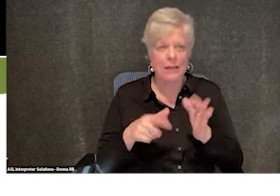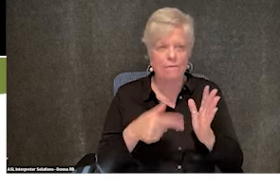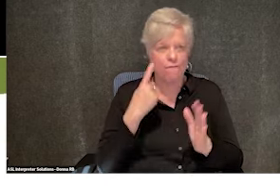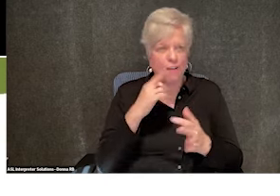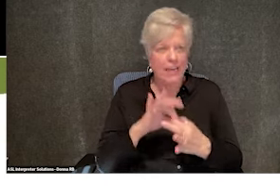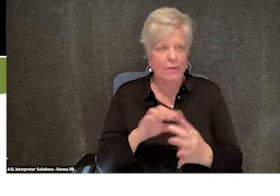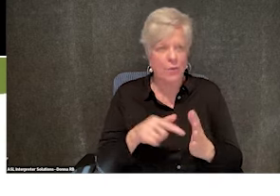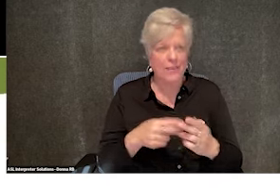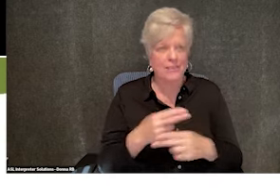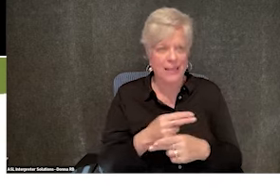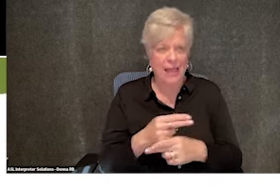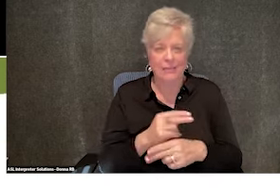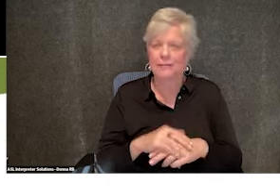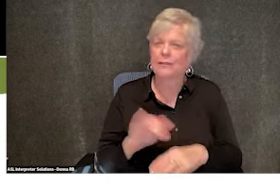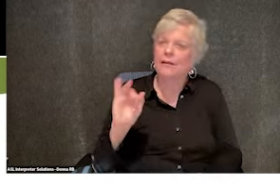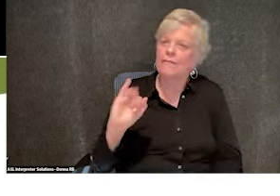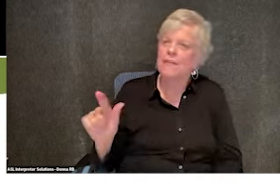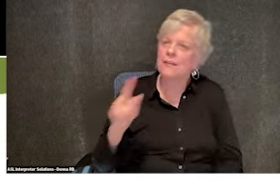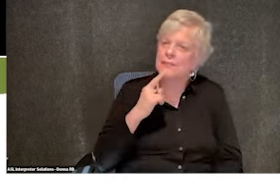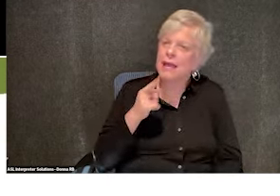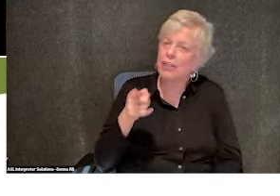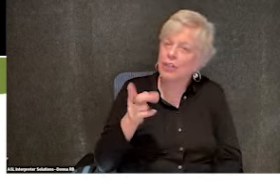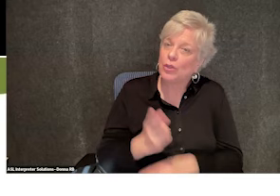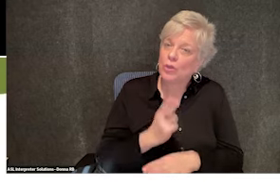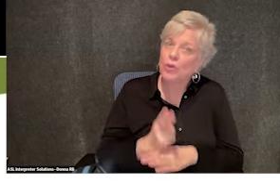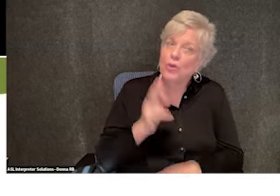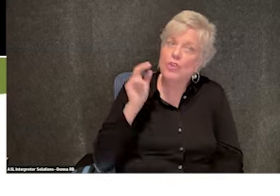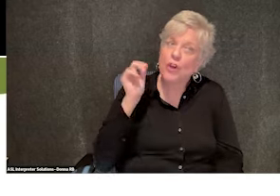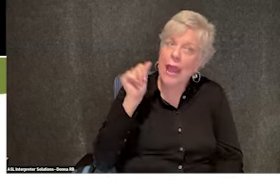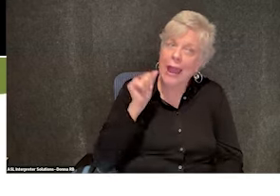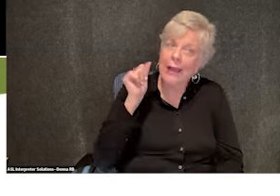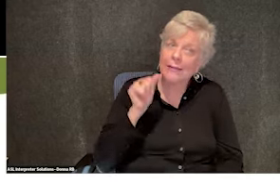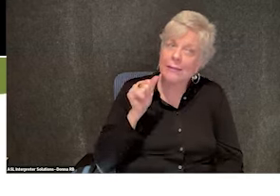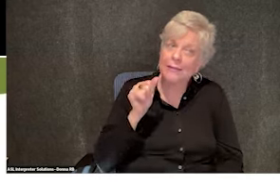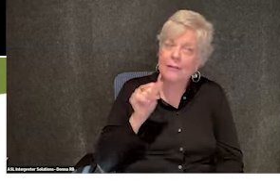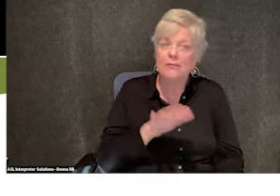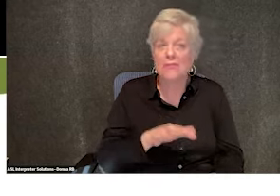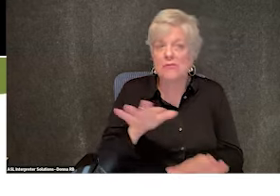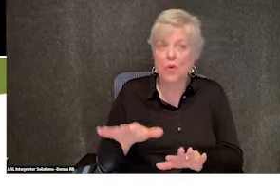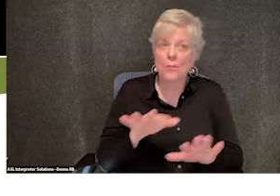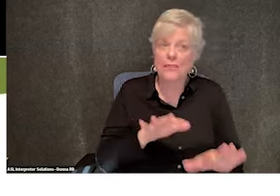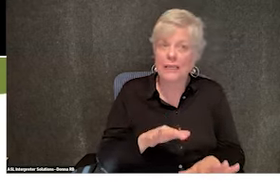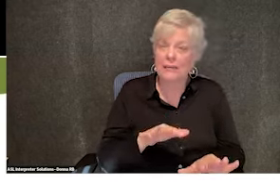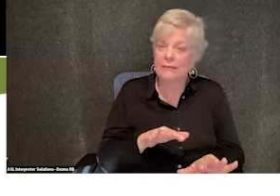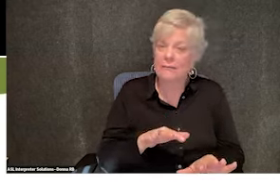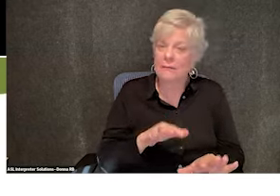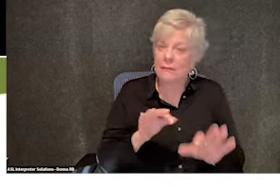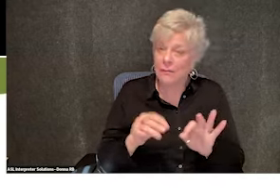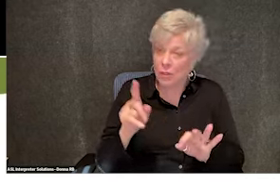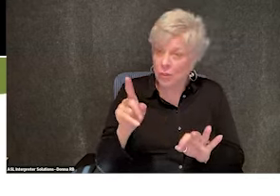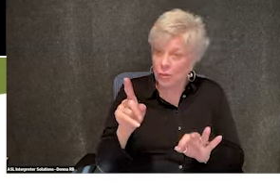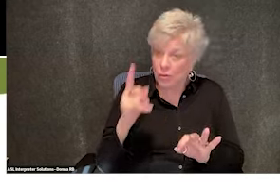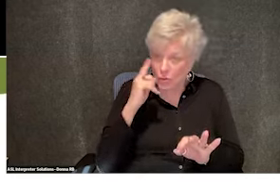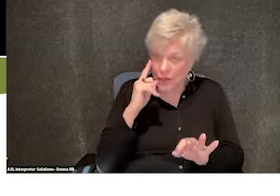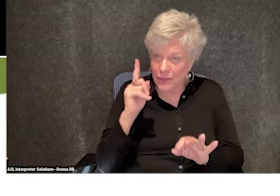Si tiene una decisión que tienes que tomar. Entonces, o antes iba, así es lo que yo entendí,